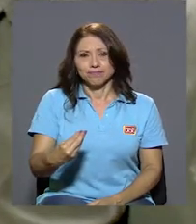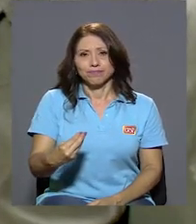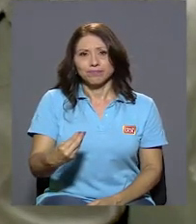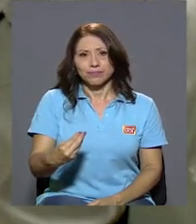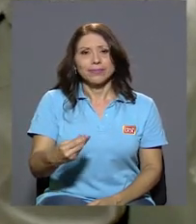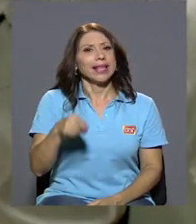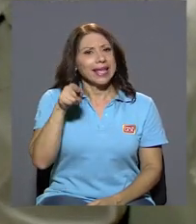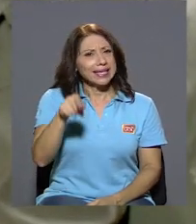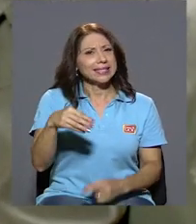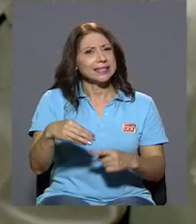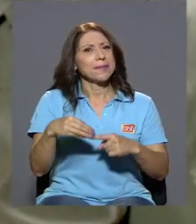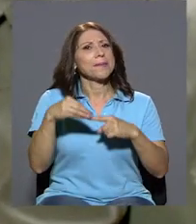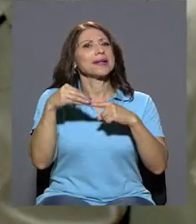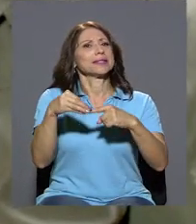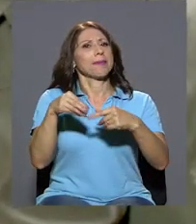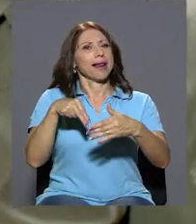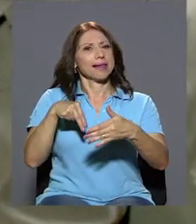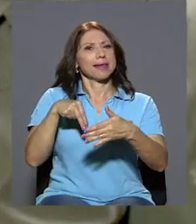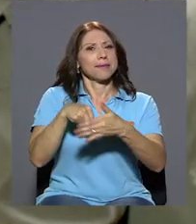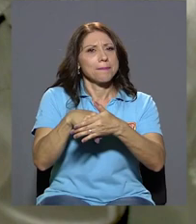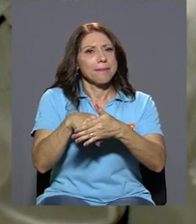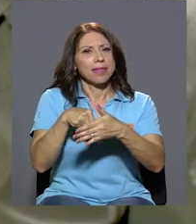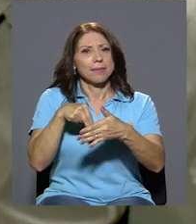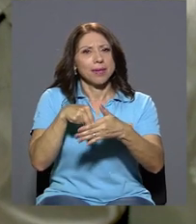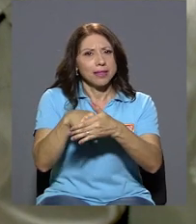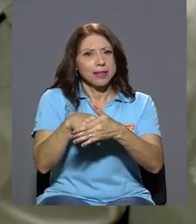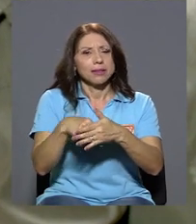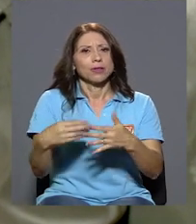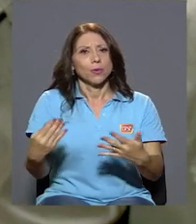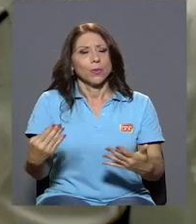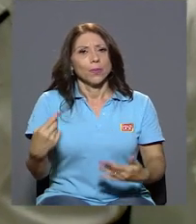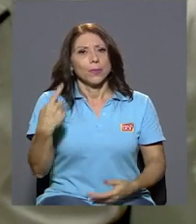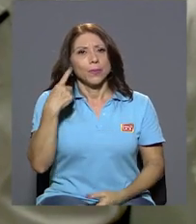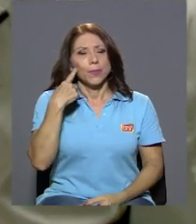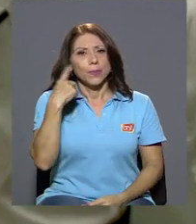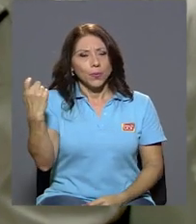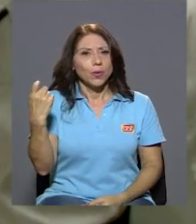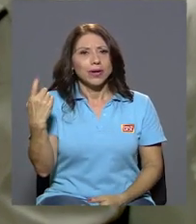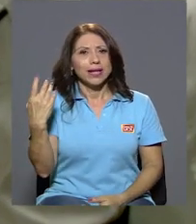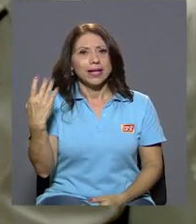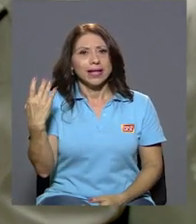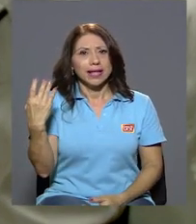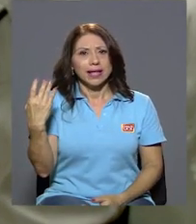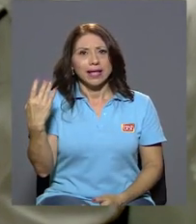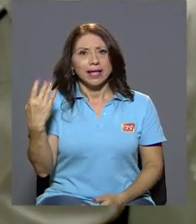me parece que es el principal impedimento porque entonces